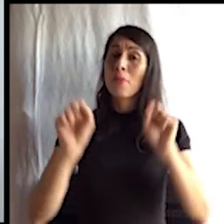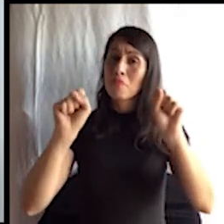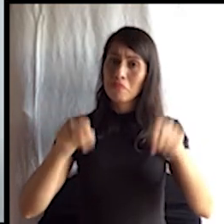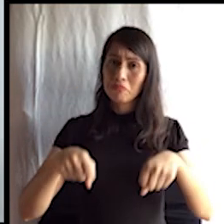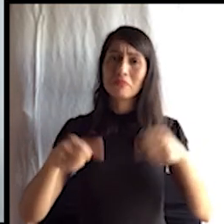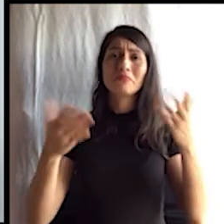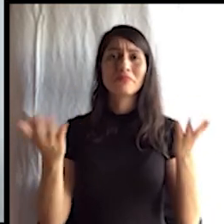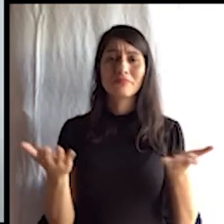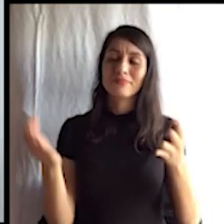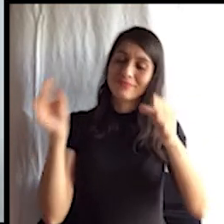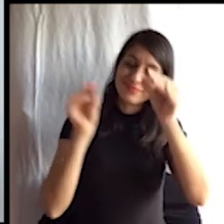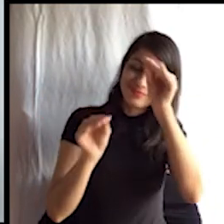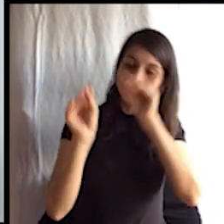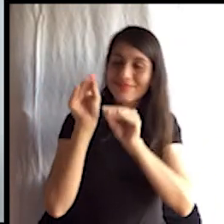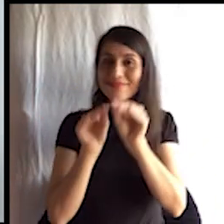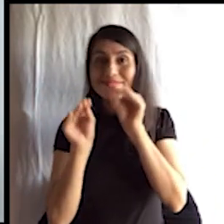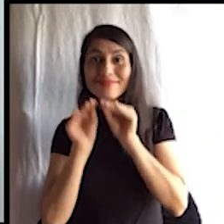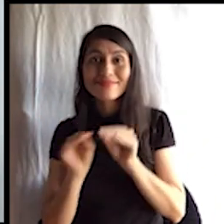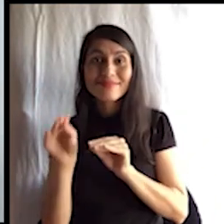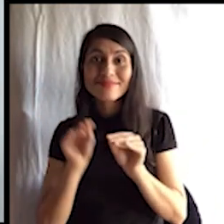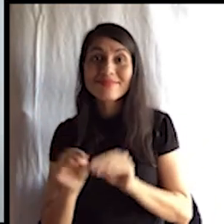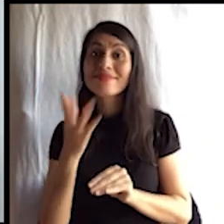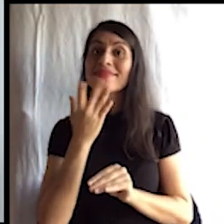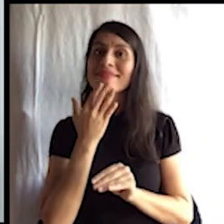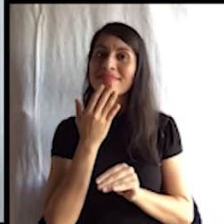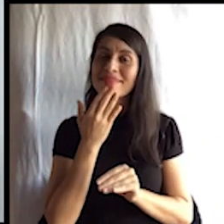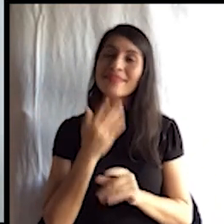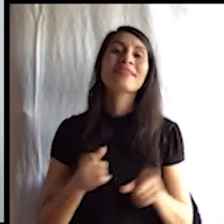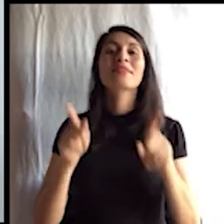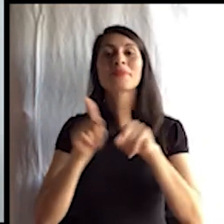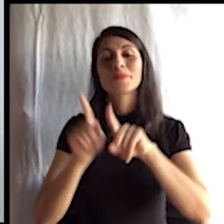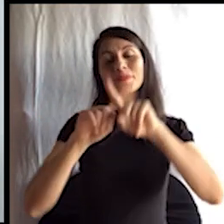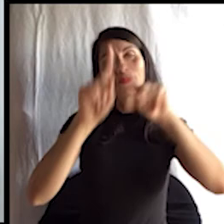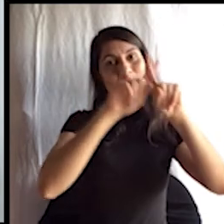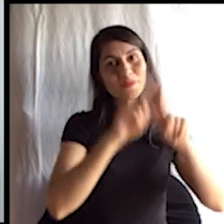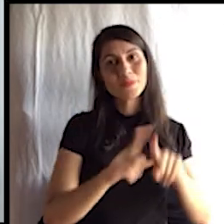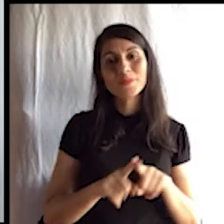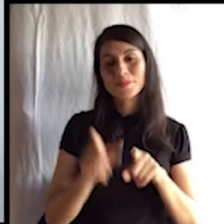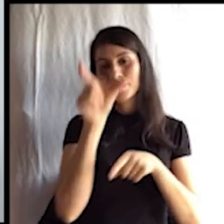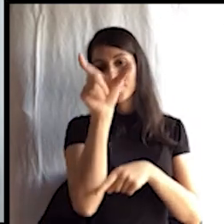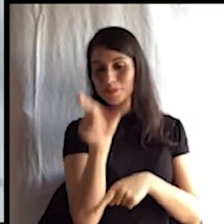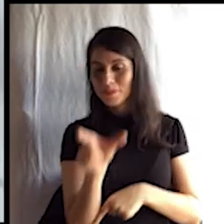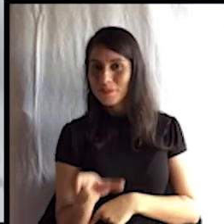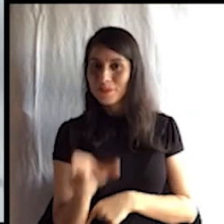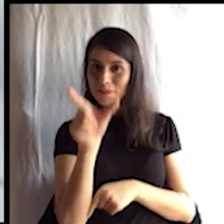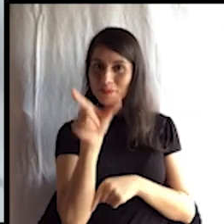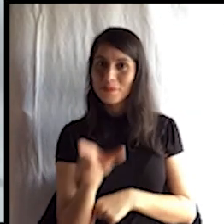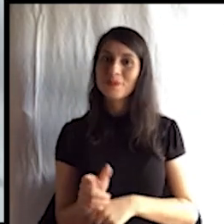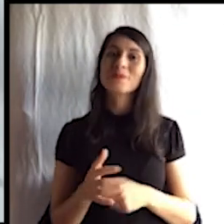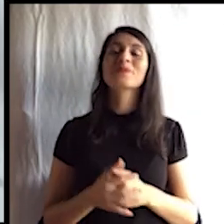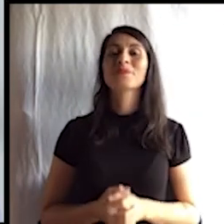Incluso le puedes ir poniendo pecas de colores a las alas o diferentes colores al tronco.